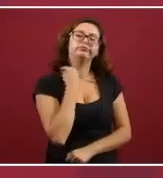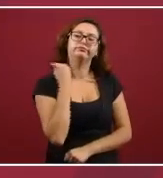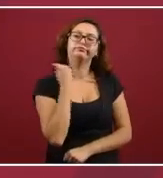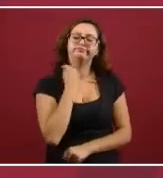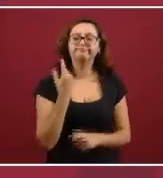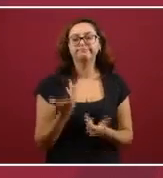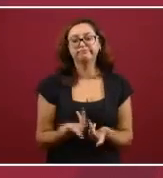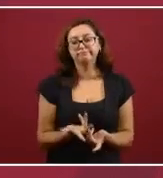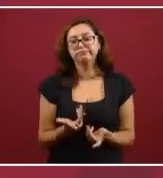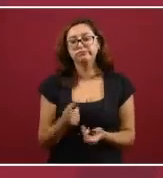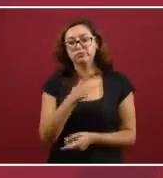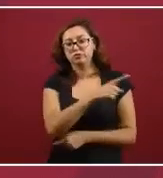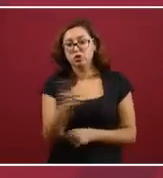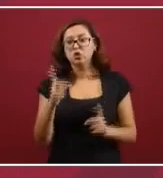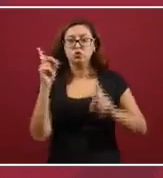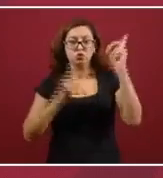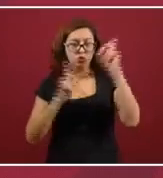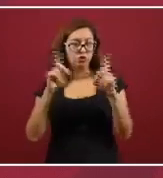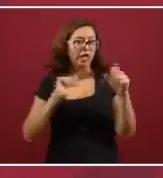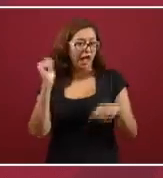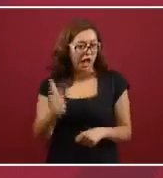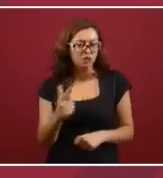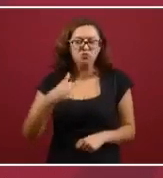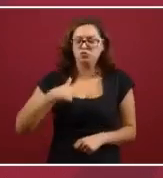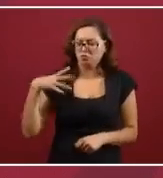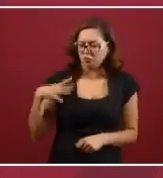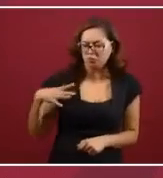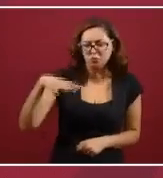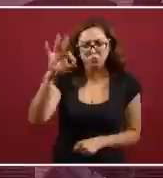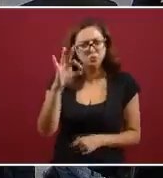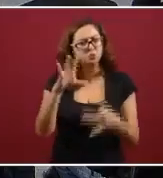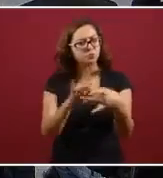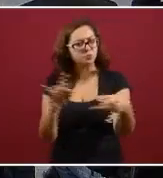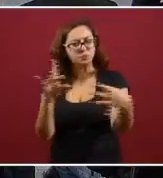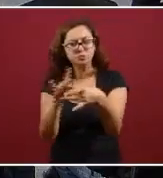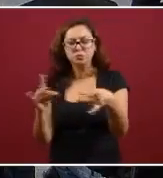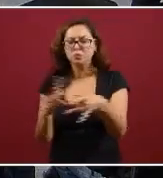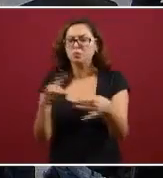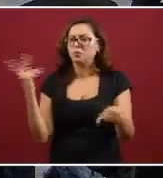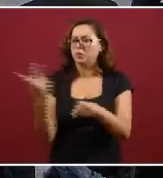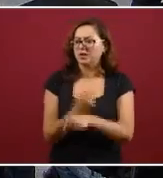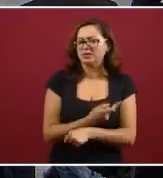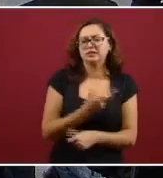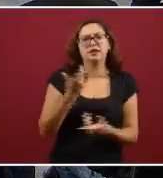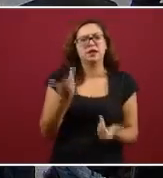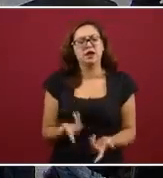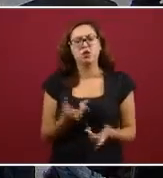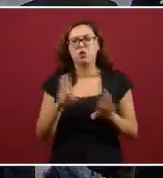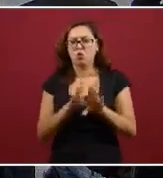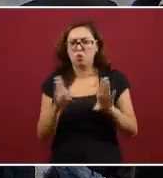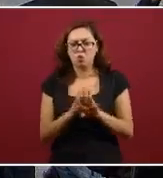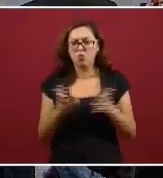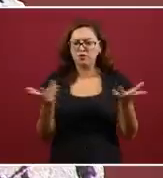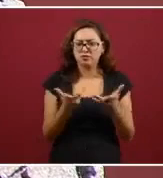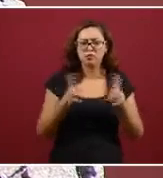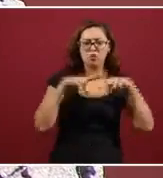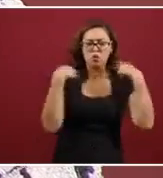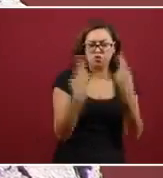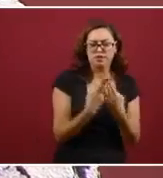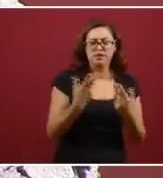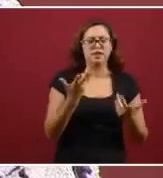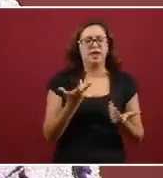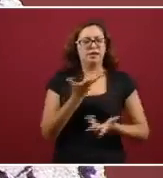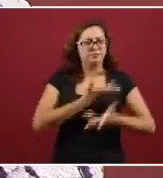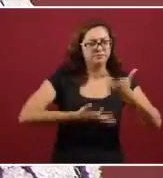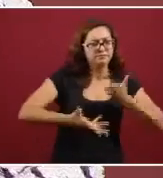Cuando tengan alguna duda, yo me pongo a su disposición para saber la Unidad de Prácticas Comerciales Internacionales, la subsecretaria de la Mora,